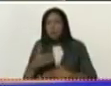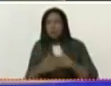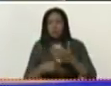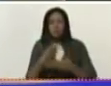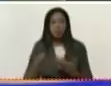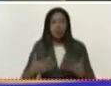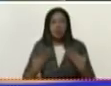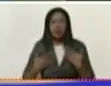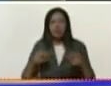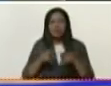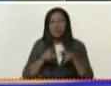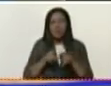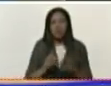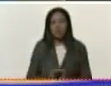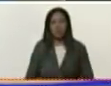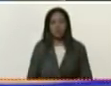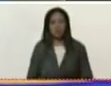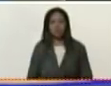alegría.